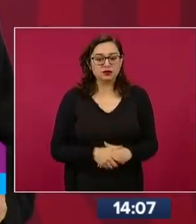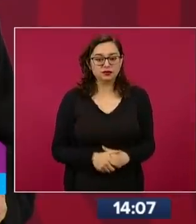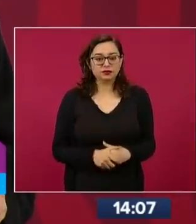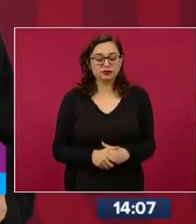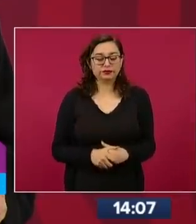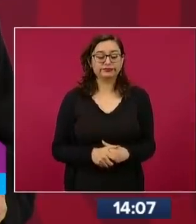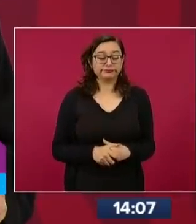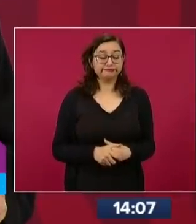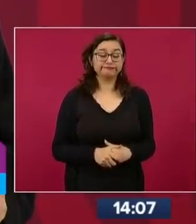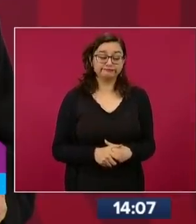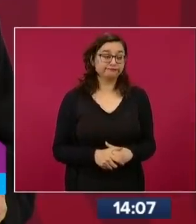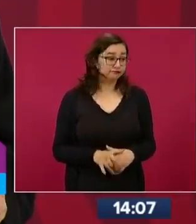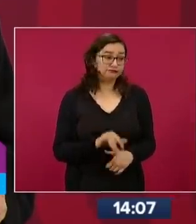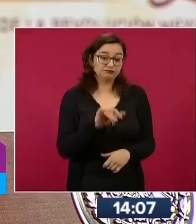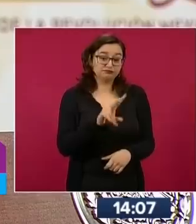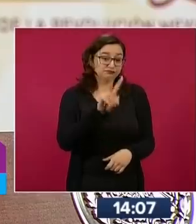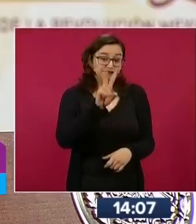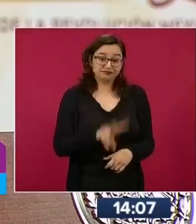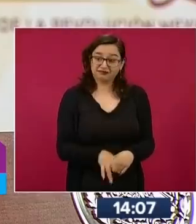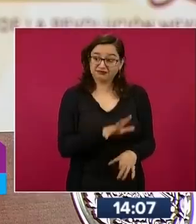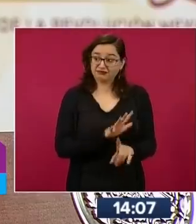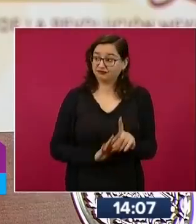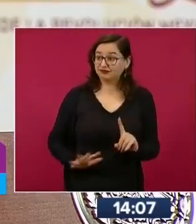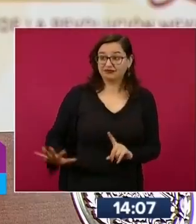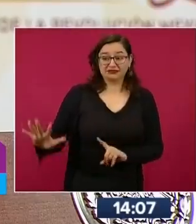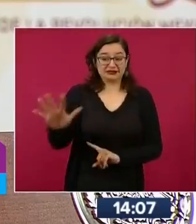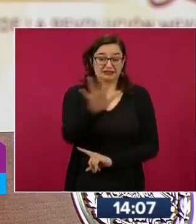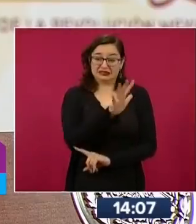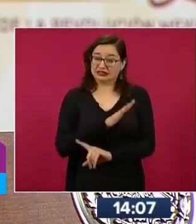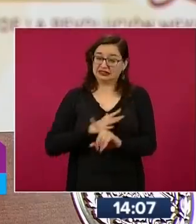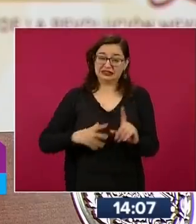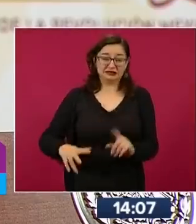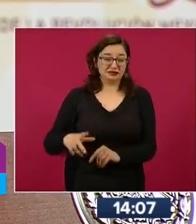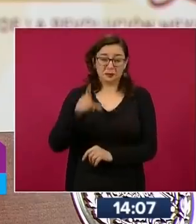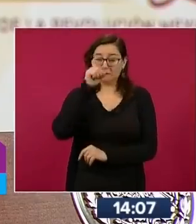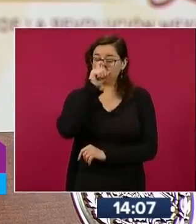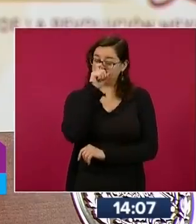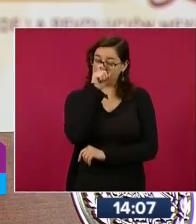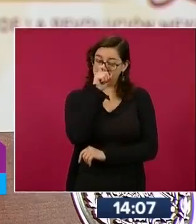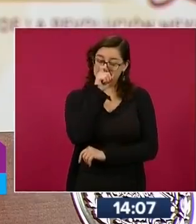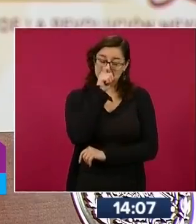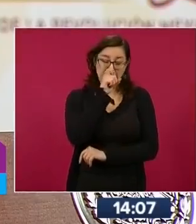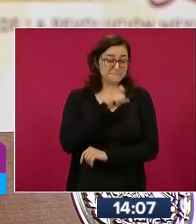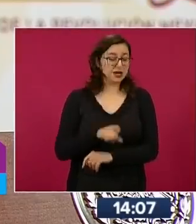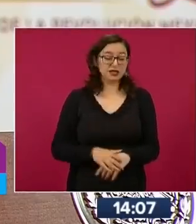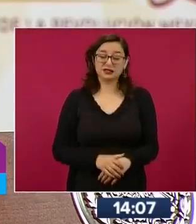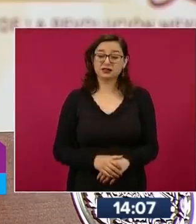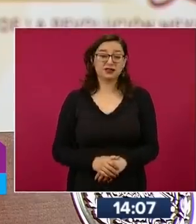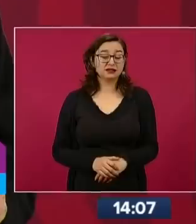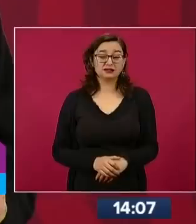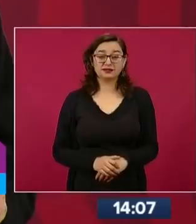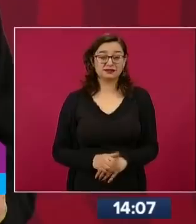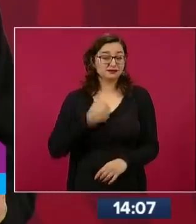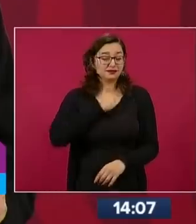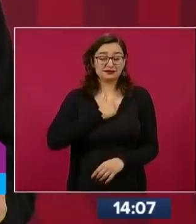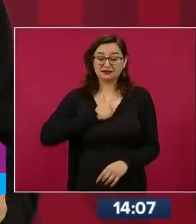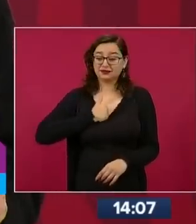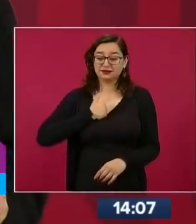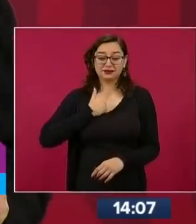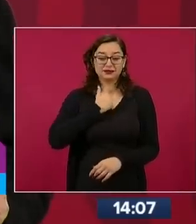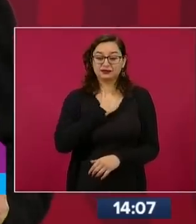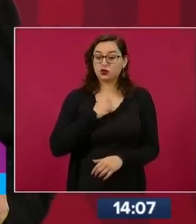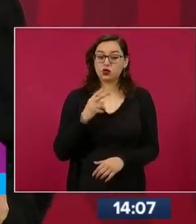social. Son hechos lamentables, ¿no?, que no deberían de suceder,